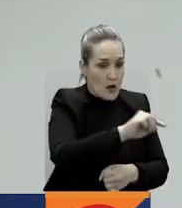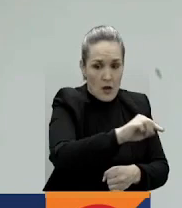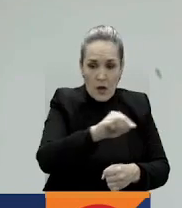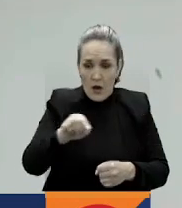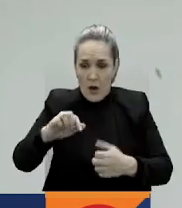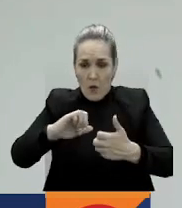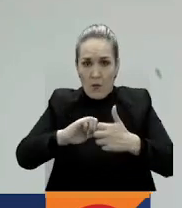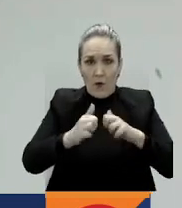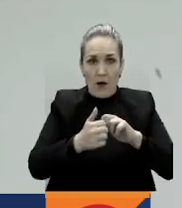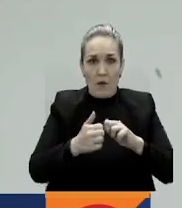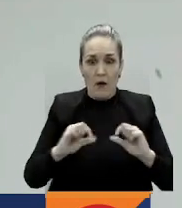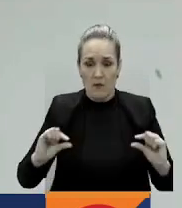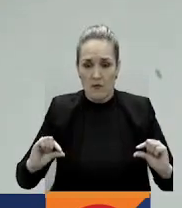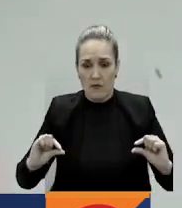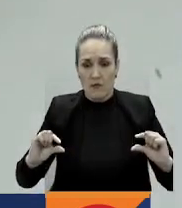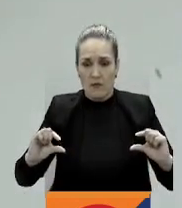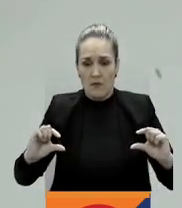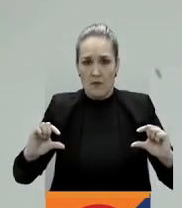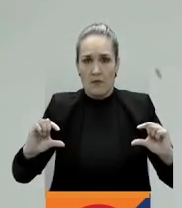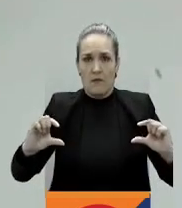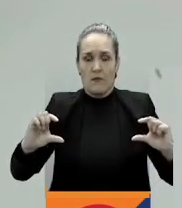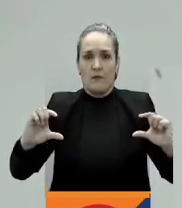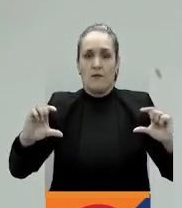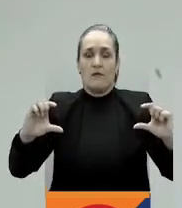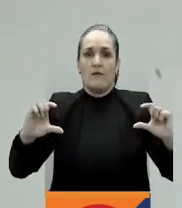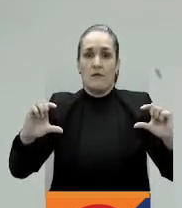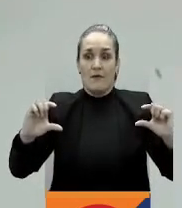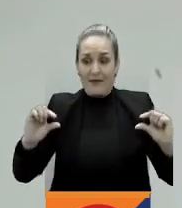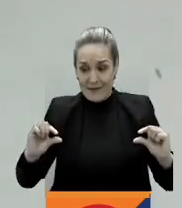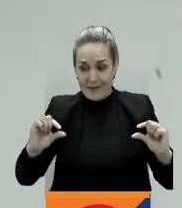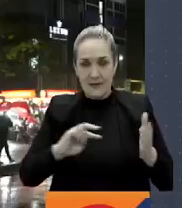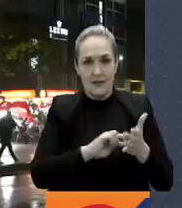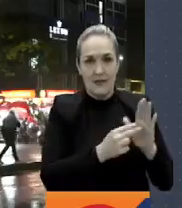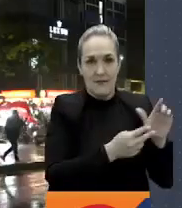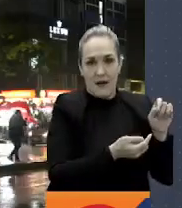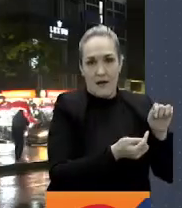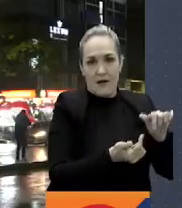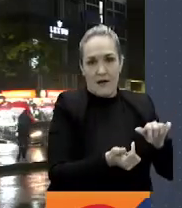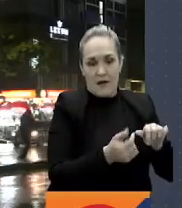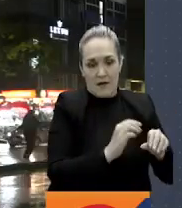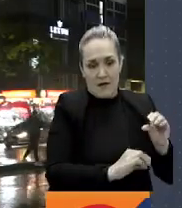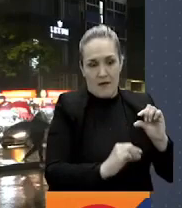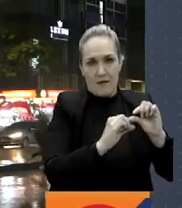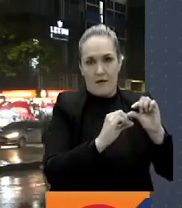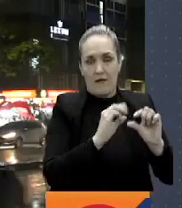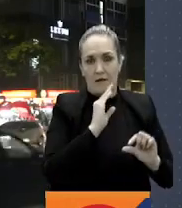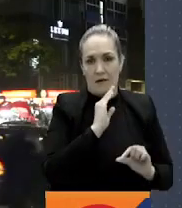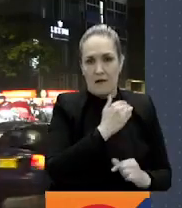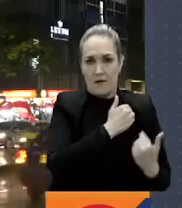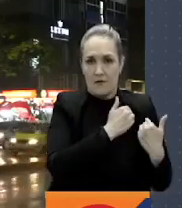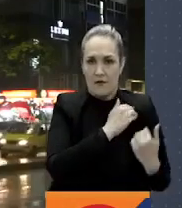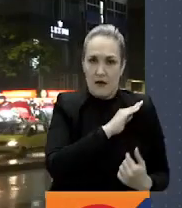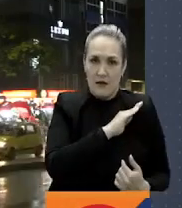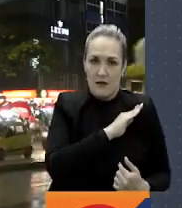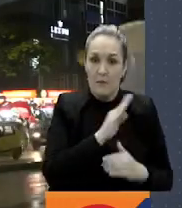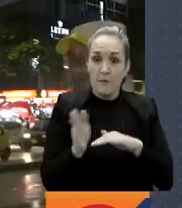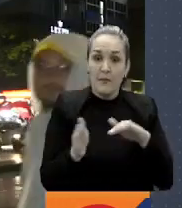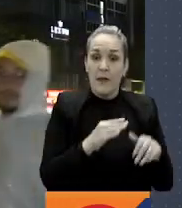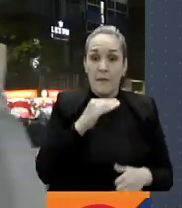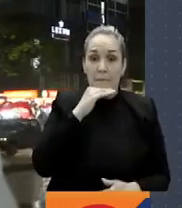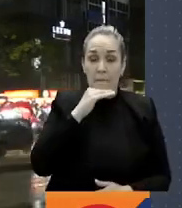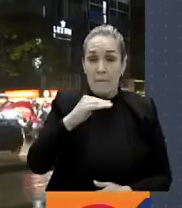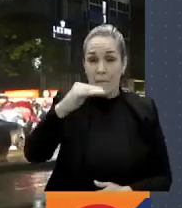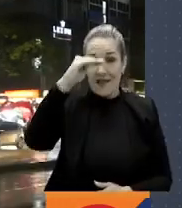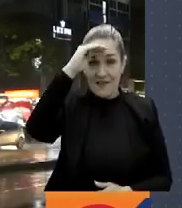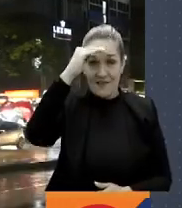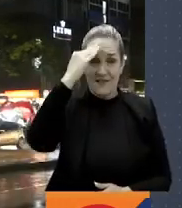sostener un valor del pasaje al usuario por lo menos accesible. El sistema de transporte de Medellín, quizá el decano de